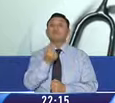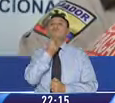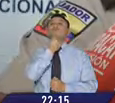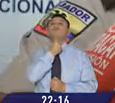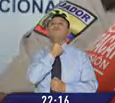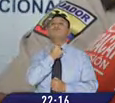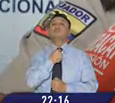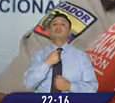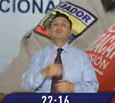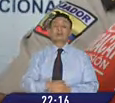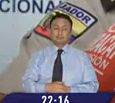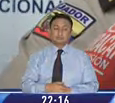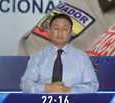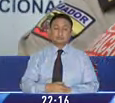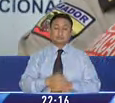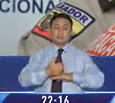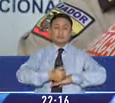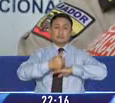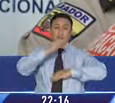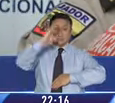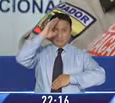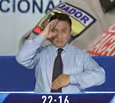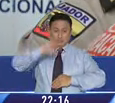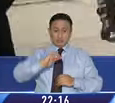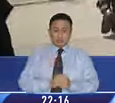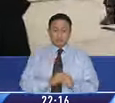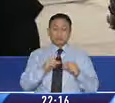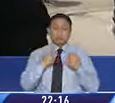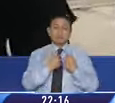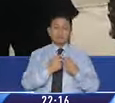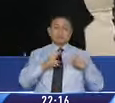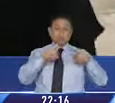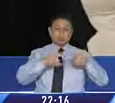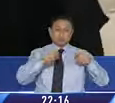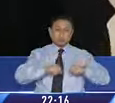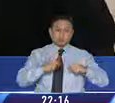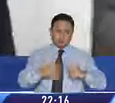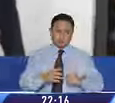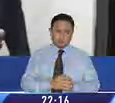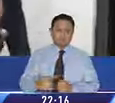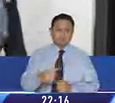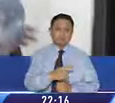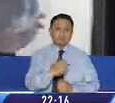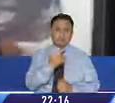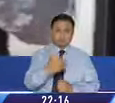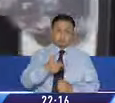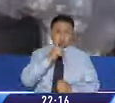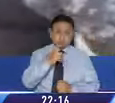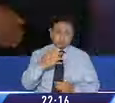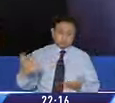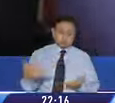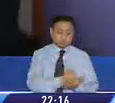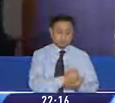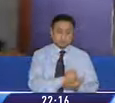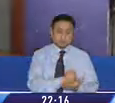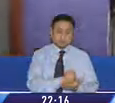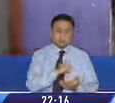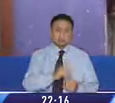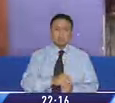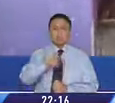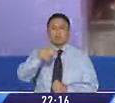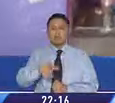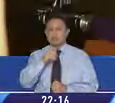está. El comandante de la subzona indicó que unidades de inteligencia se han activado para decomisar el licor metílico y llegar al